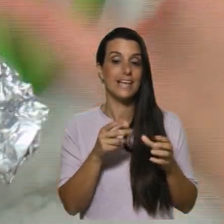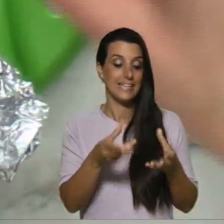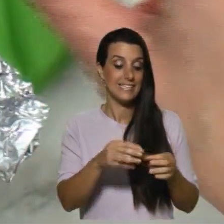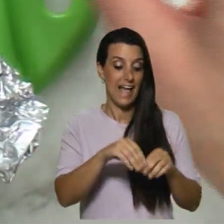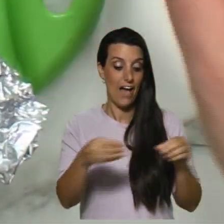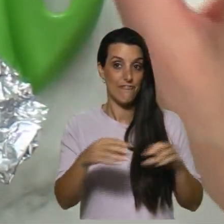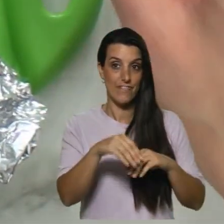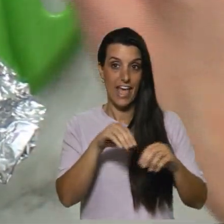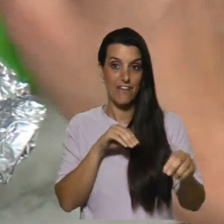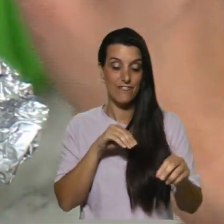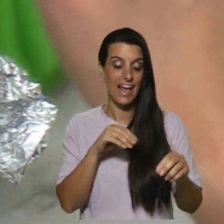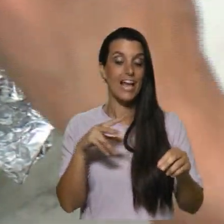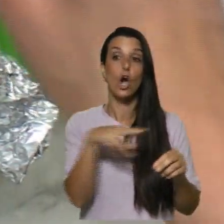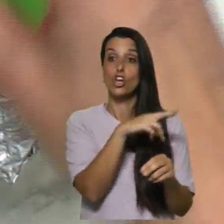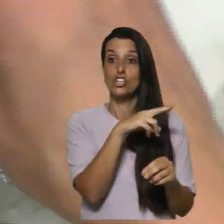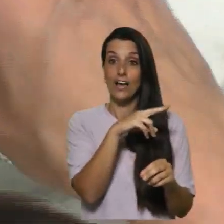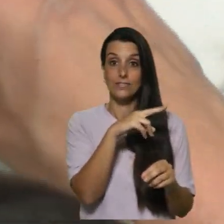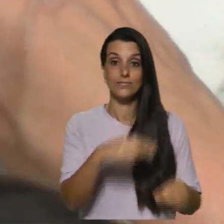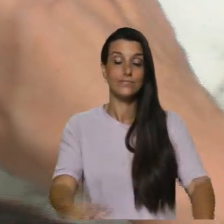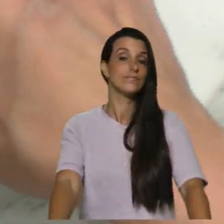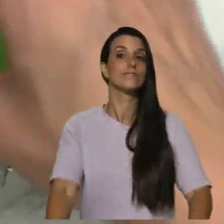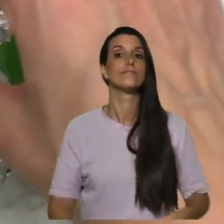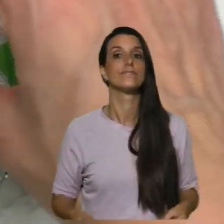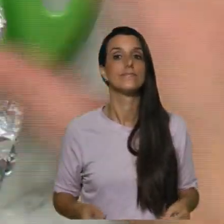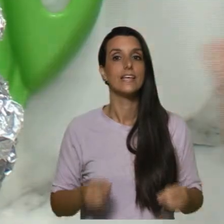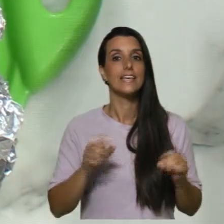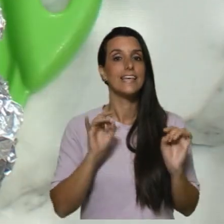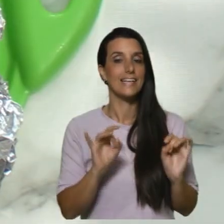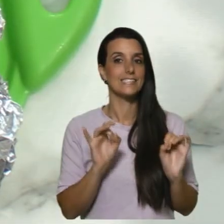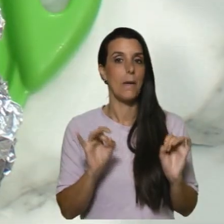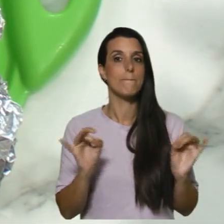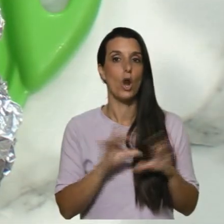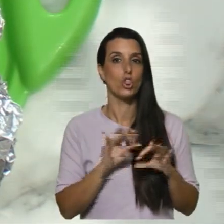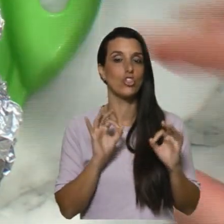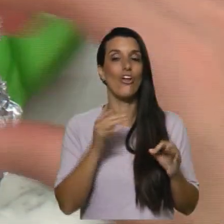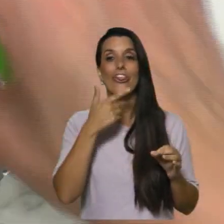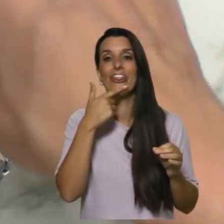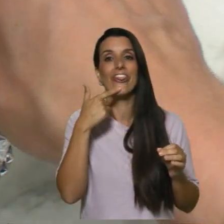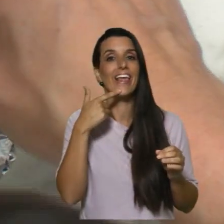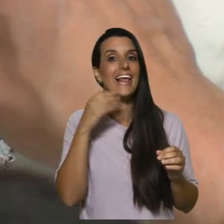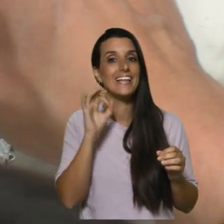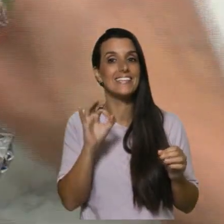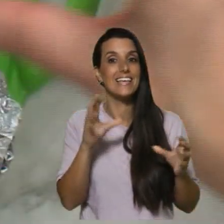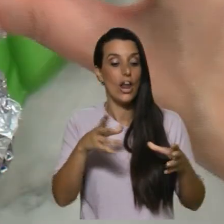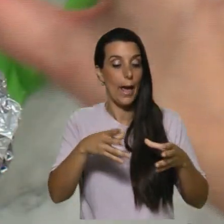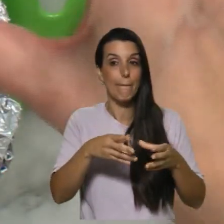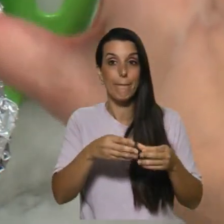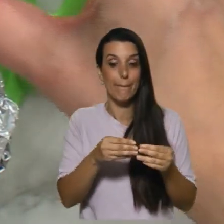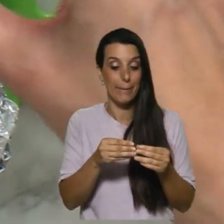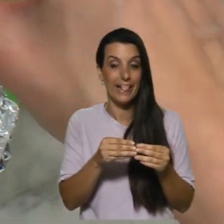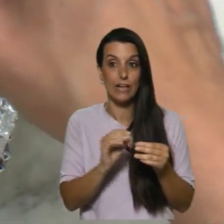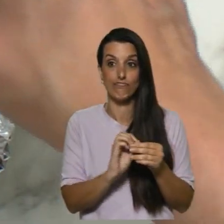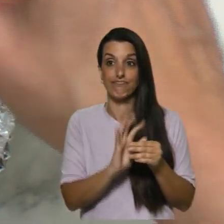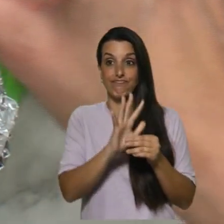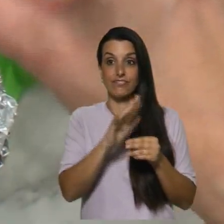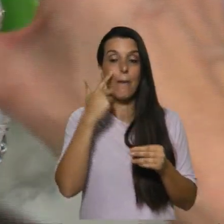la cabecita, así, como el gorrito al ajo. Uh-huh. Y te va a quedar esto así. No, eso es una delicia, chilena. Y vos, que cuando está, te lleva